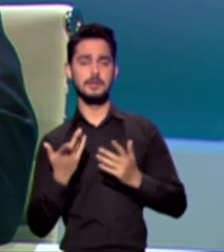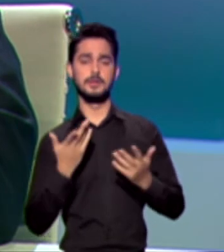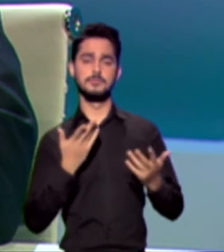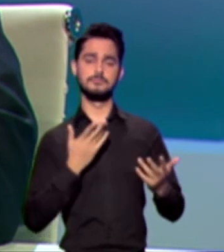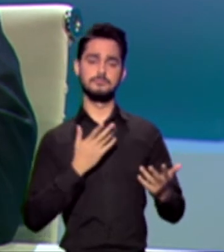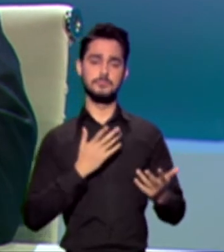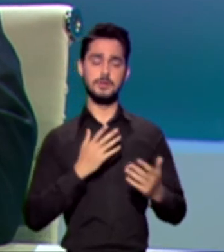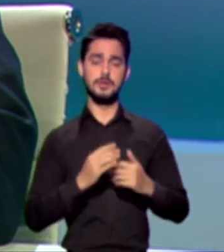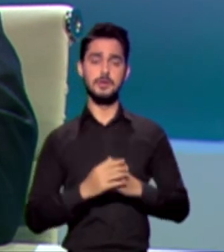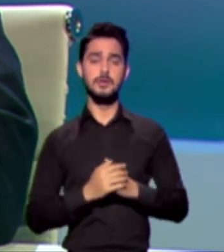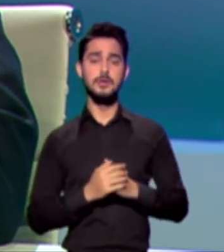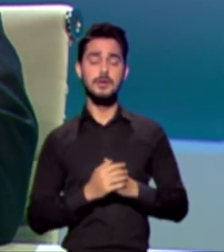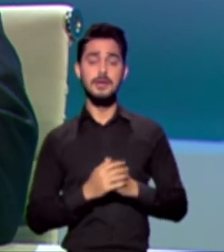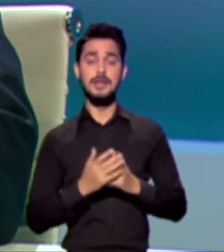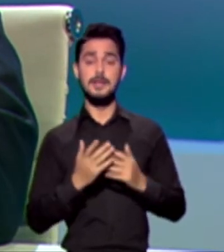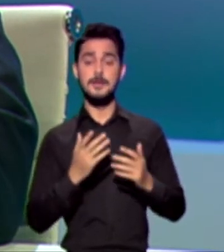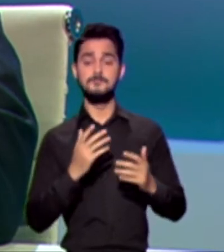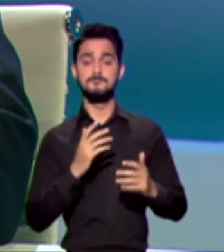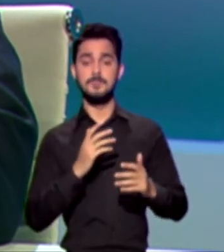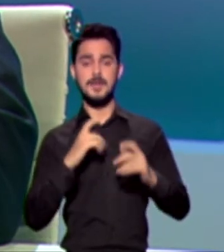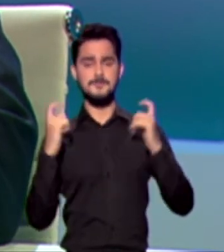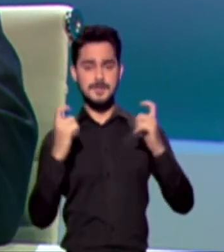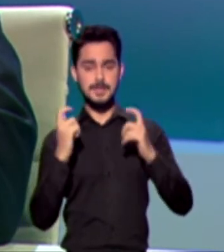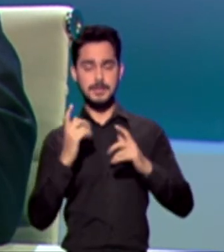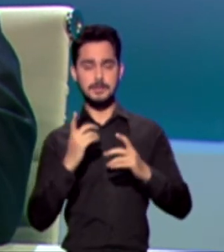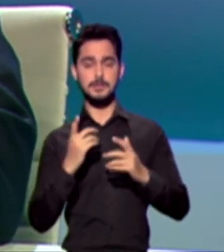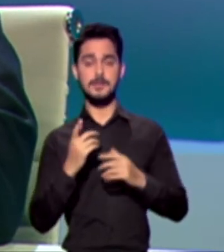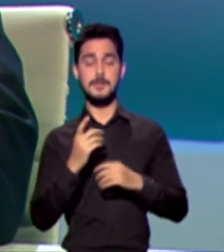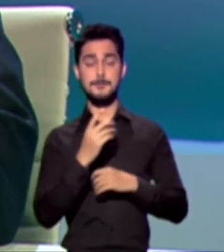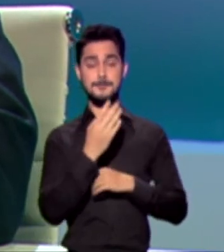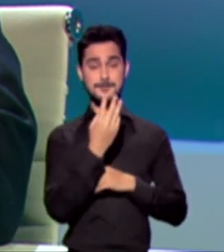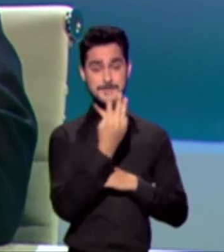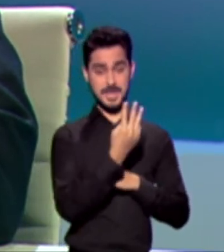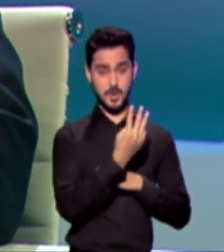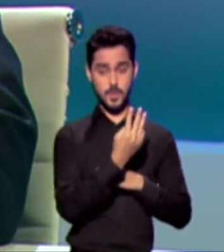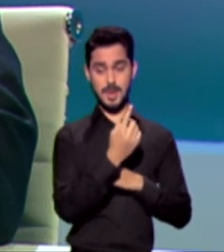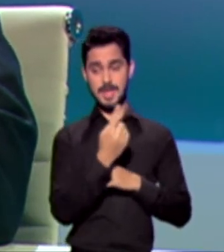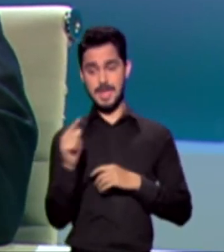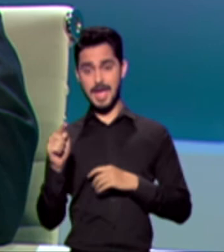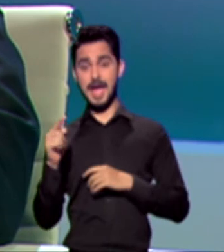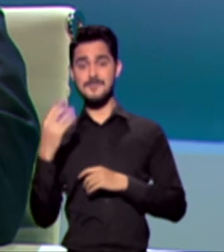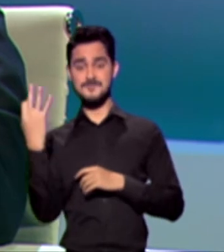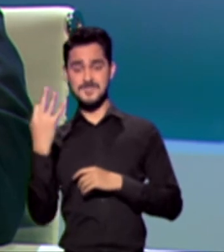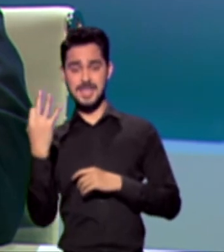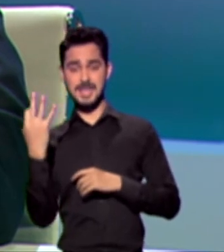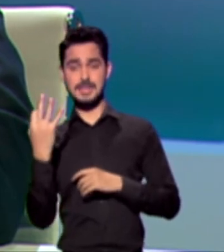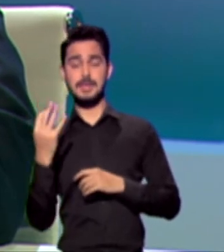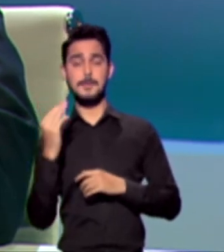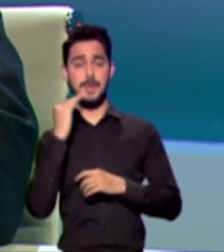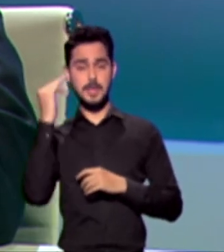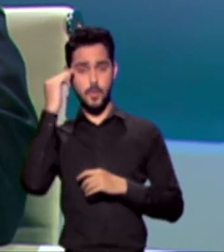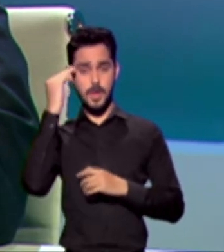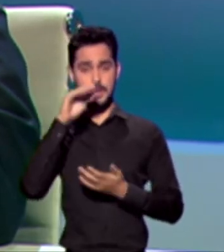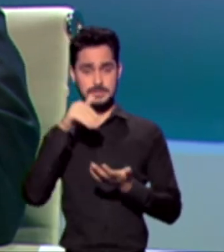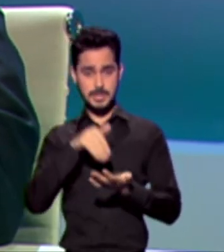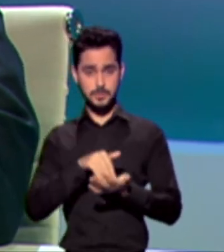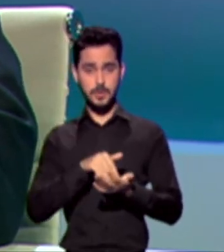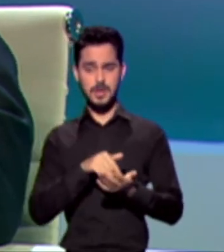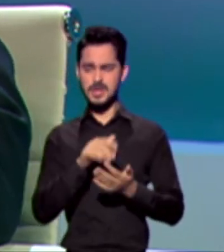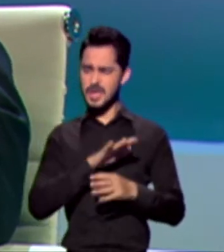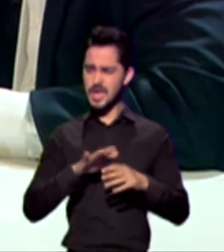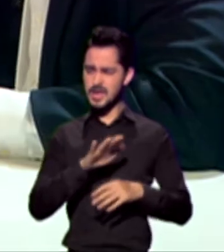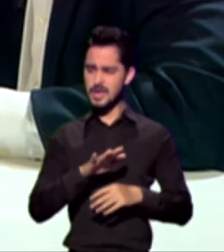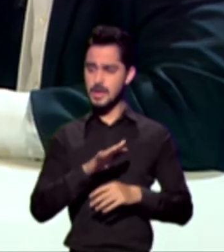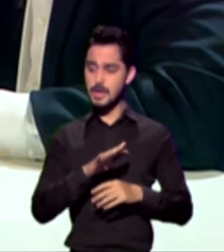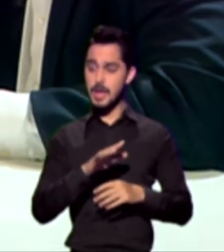sábado. La fiesta cultural sería de miércoles a viernes en el pueblo de la Mayagüez. Hay cuatro tarimas disponibles para